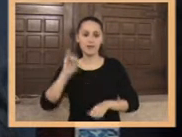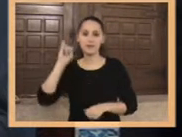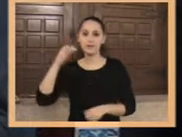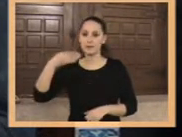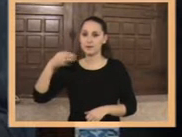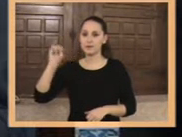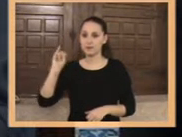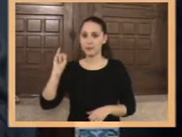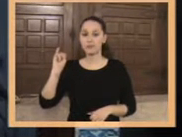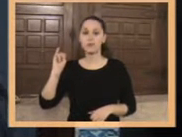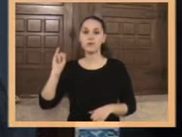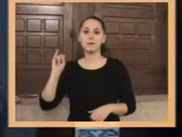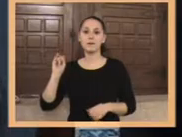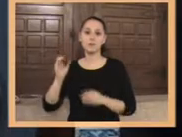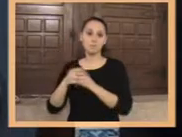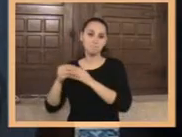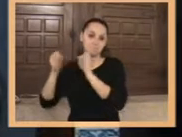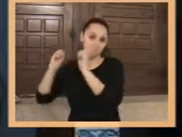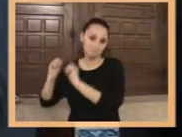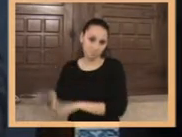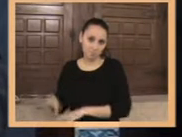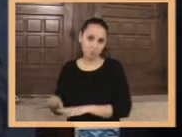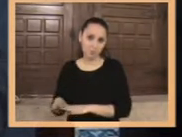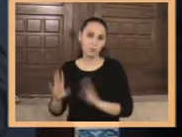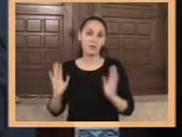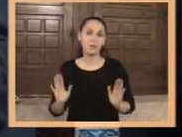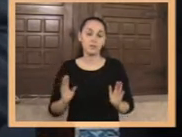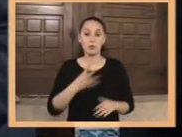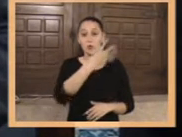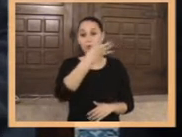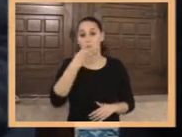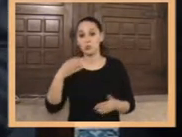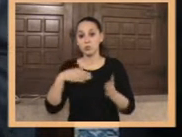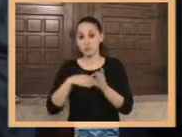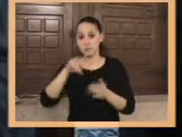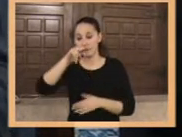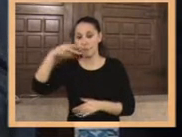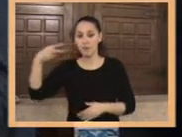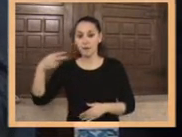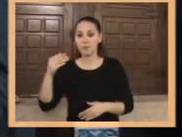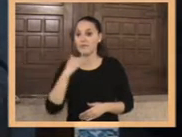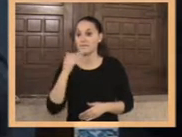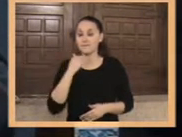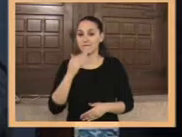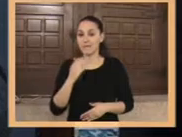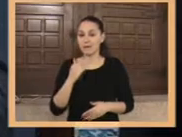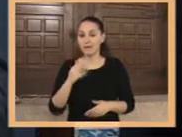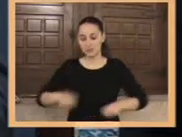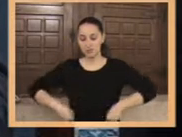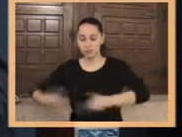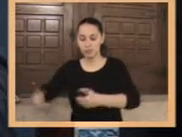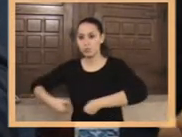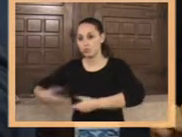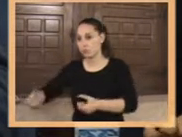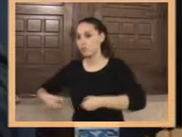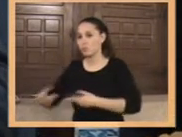cual está perjudicando, en el caso de las arcas municipales, en torno a casi 400.000 euros anuales. De ahí es la urgencia de